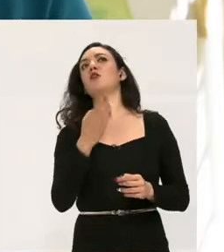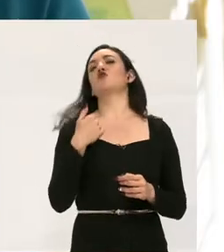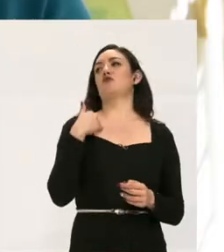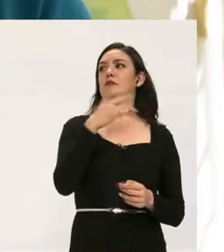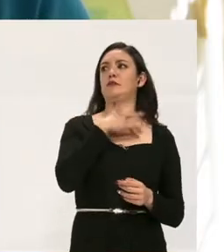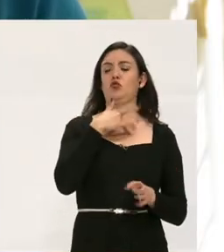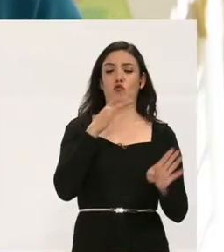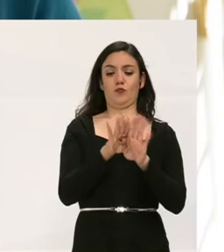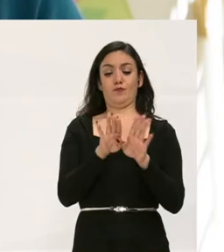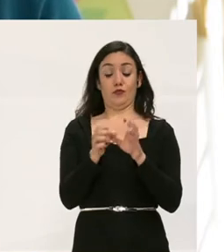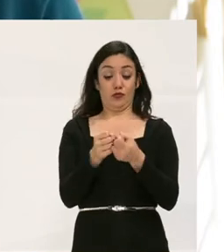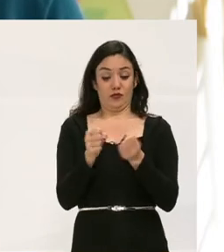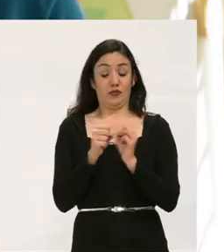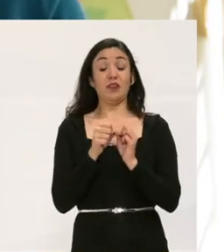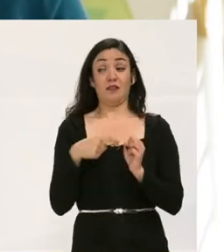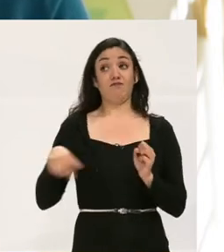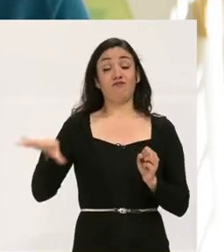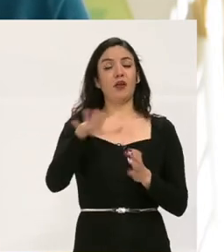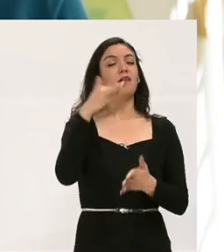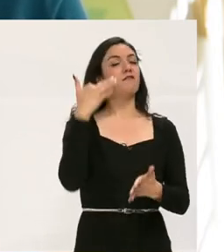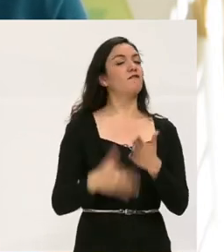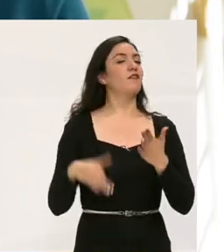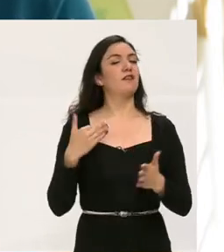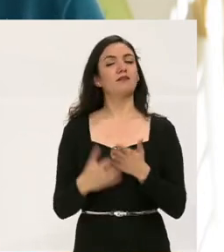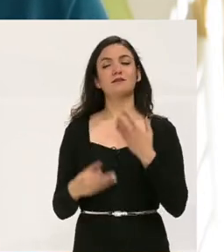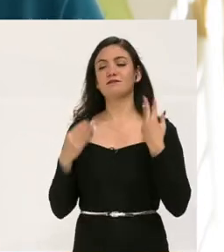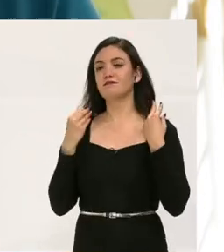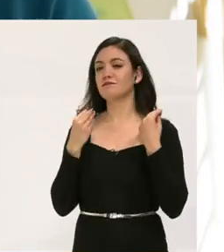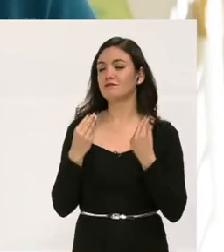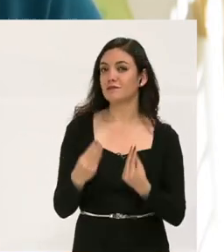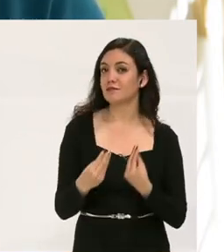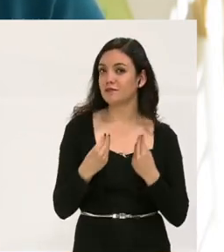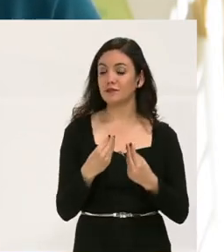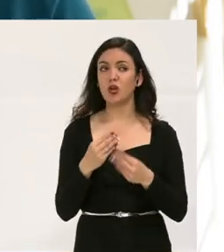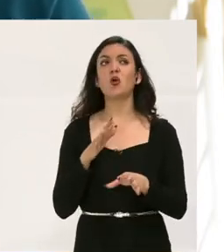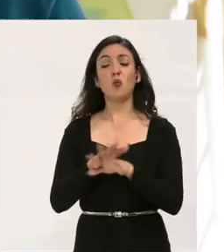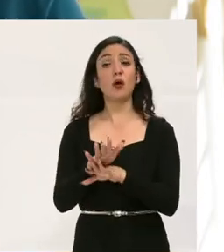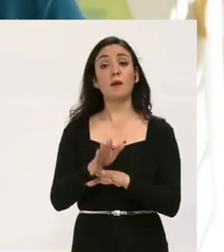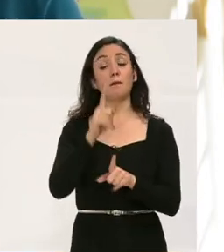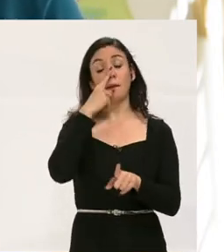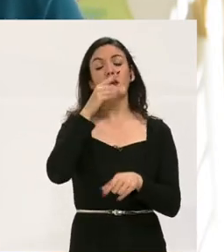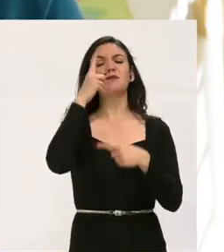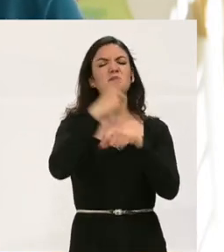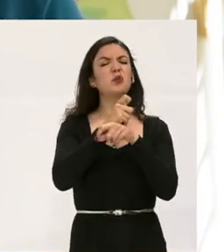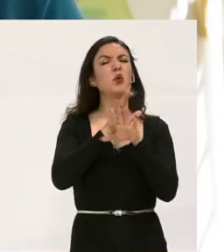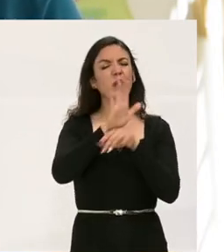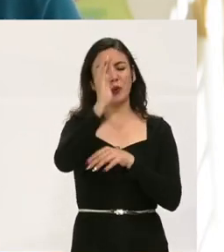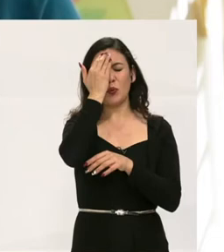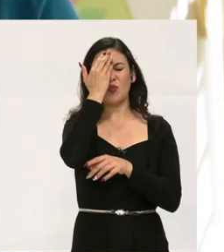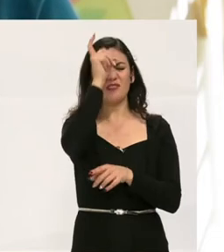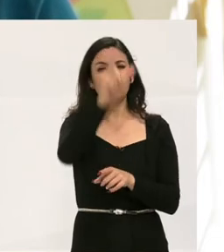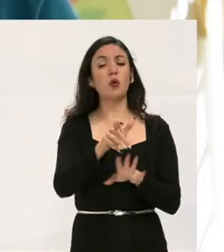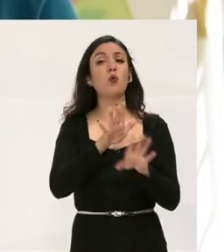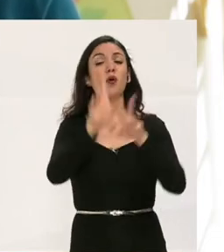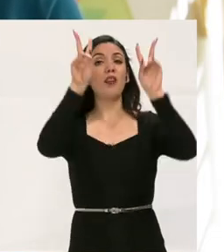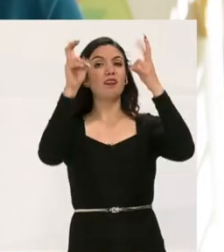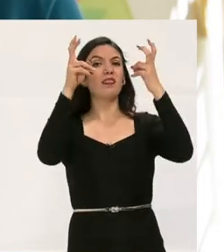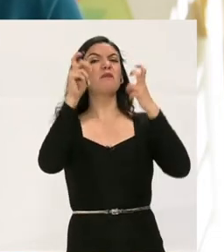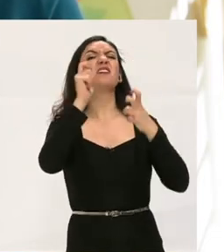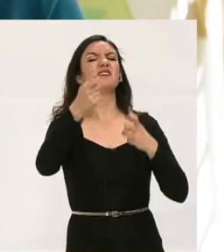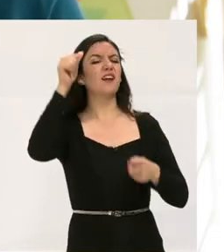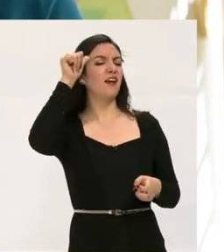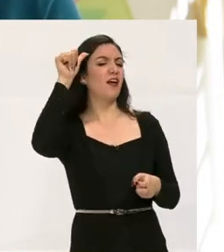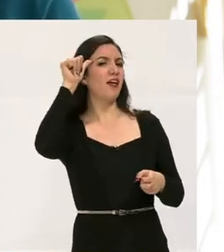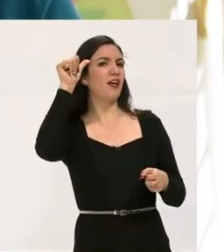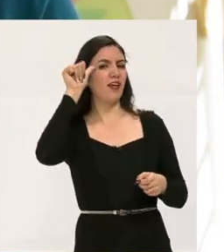bueno siento que como sociedad nos falta mucho mucho en cuestión de conocimiento en cuanto